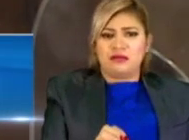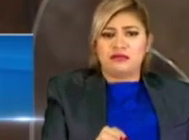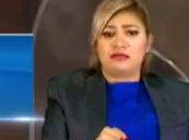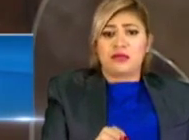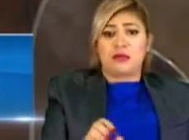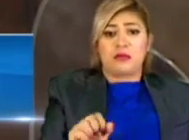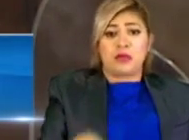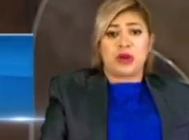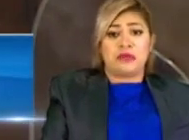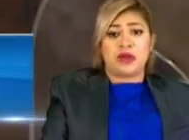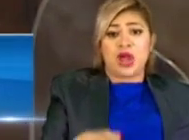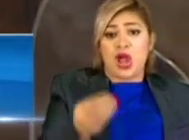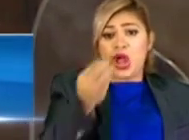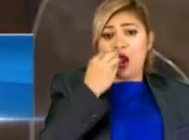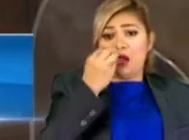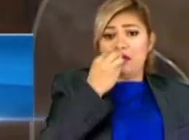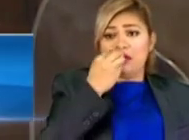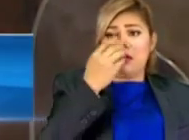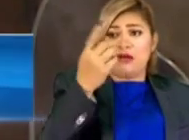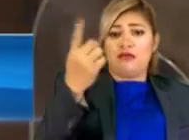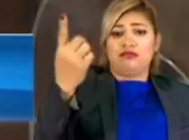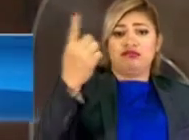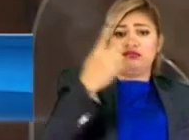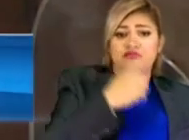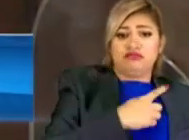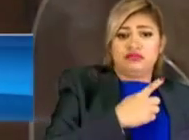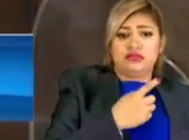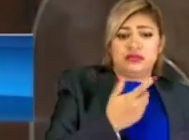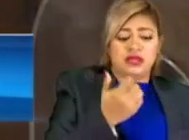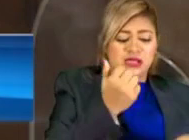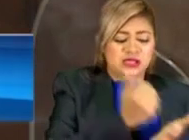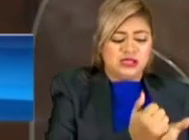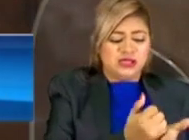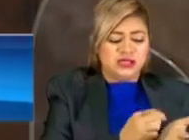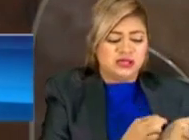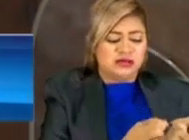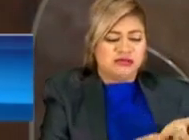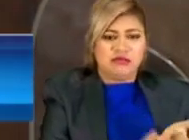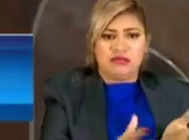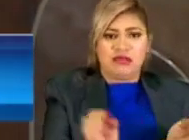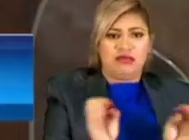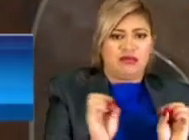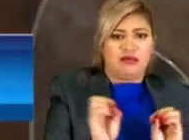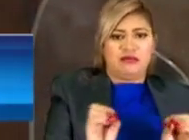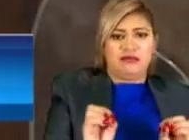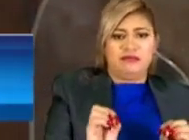permitiendo la entrada de productos sin los debidos registros sanitarios y certificados de origen.